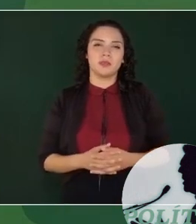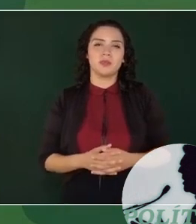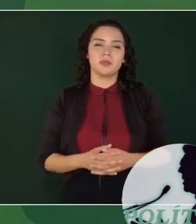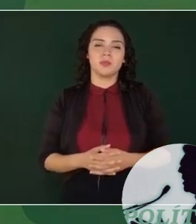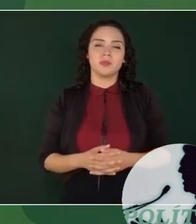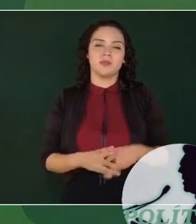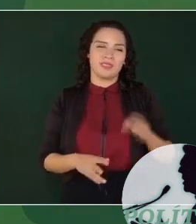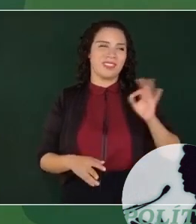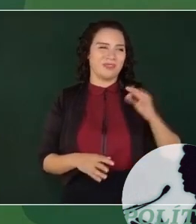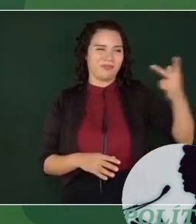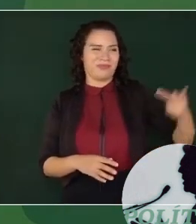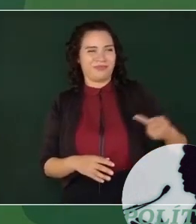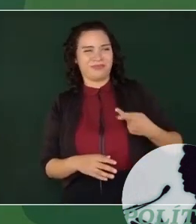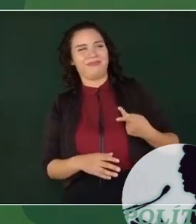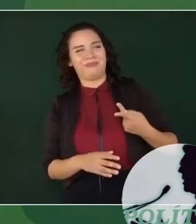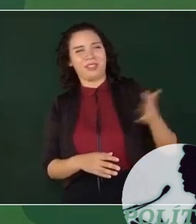mala fe,